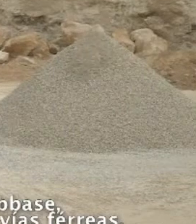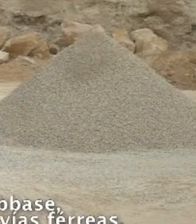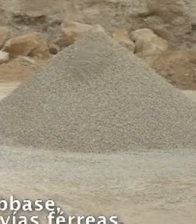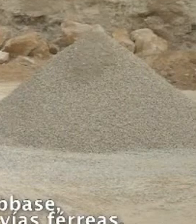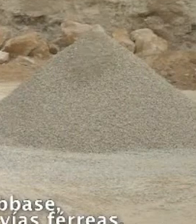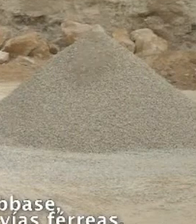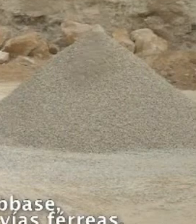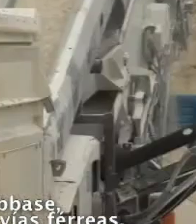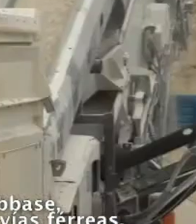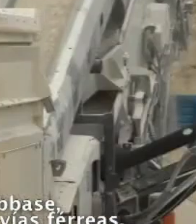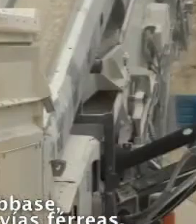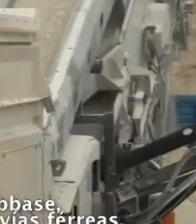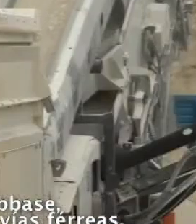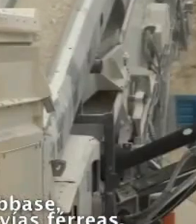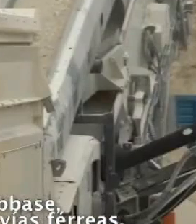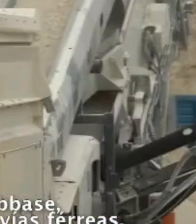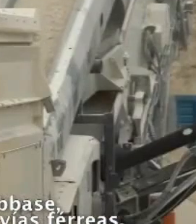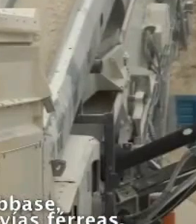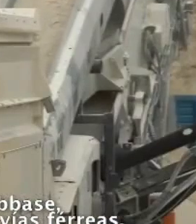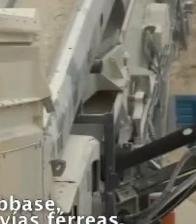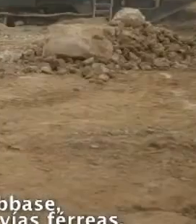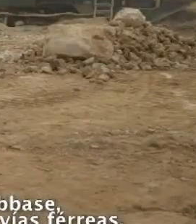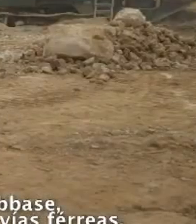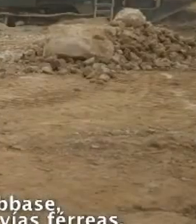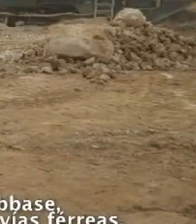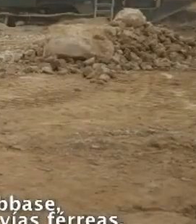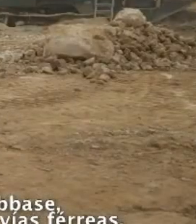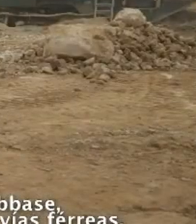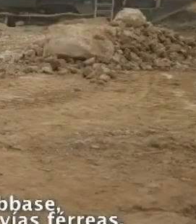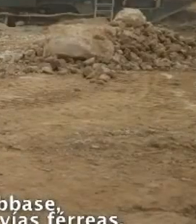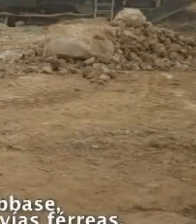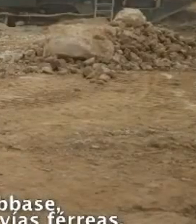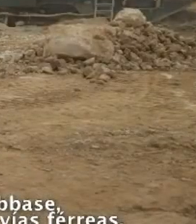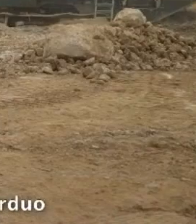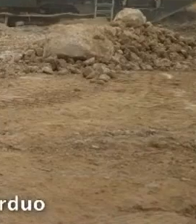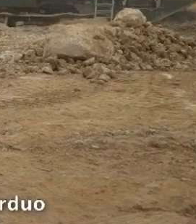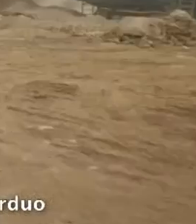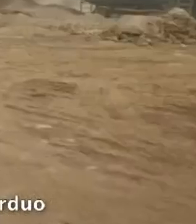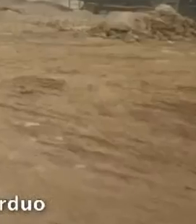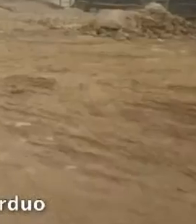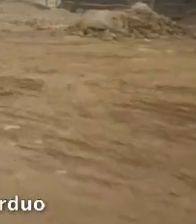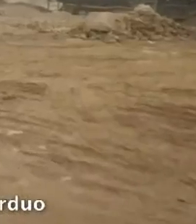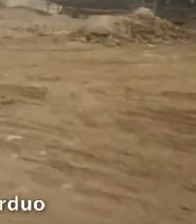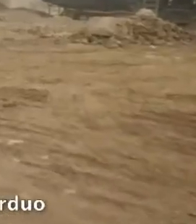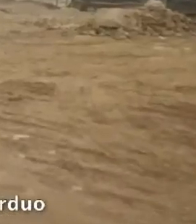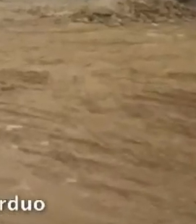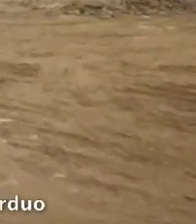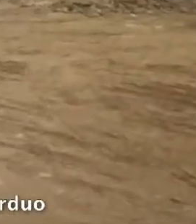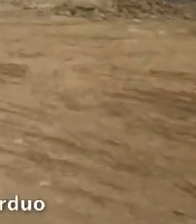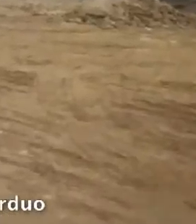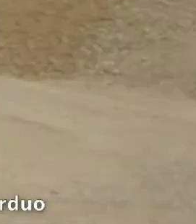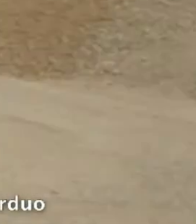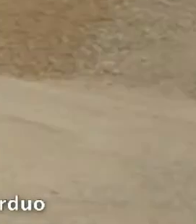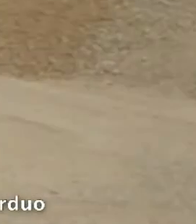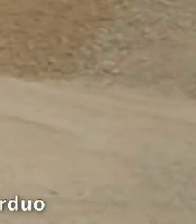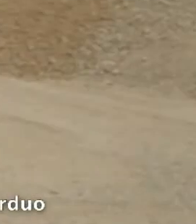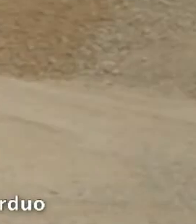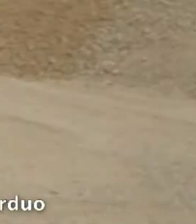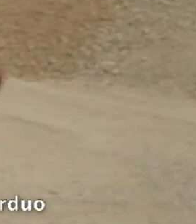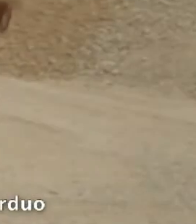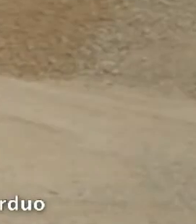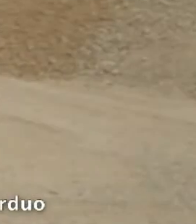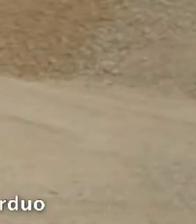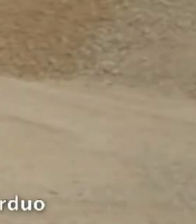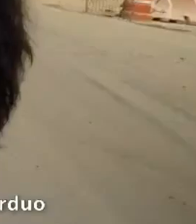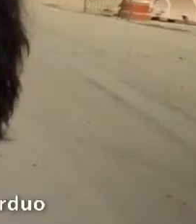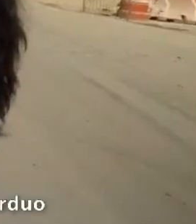hidráulica, subrasante, subyacente y subbalasto para vías férreas. Cabe destacar que este banco funciona gracias al